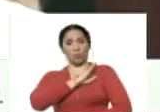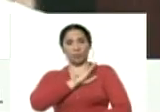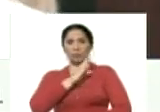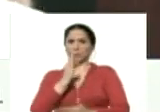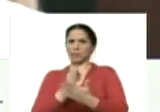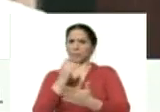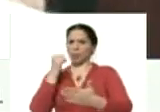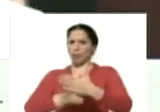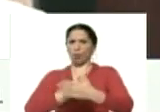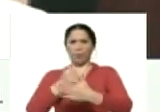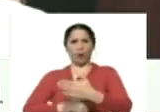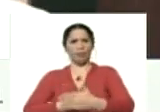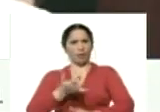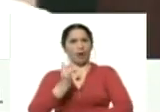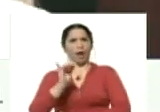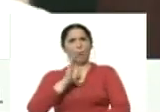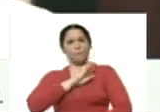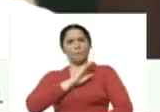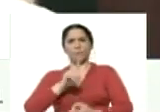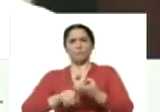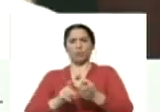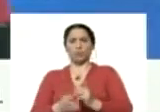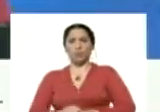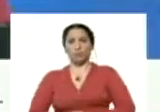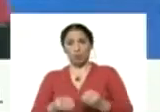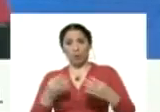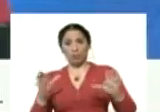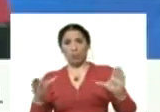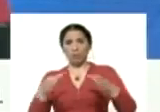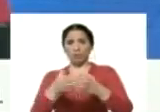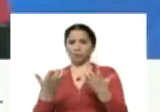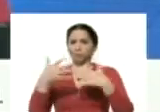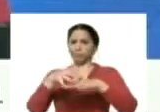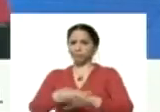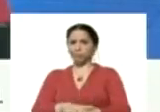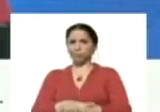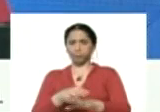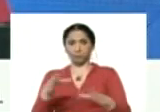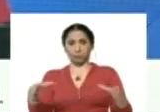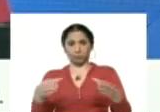está en combate, Cilia. Bueno, estamos el equipo aquí concentrado.